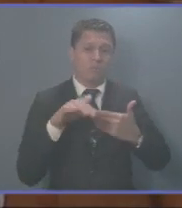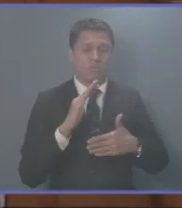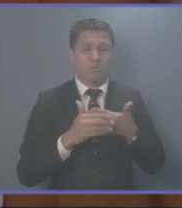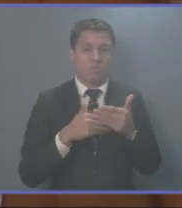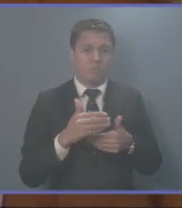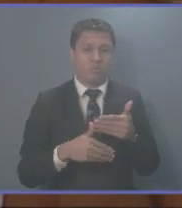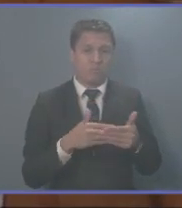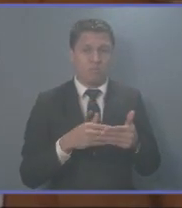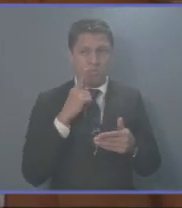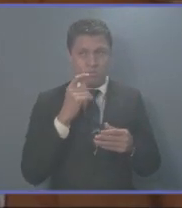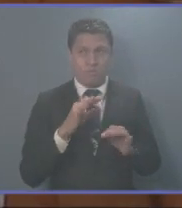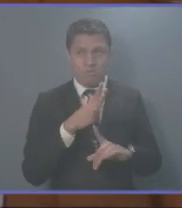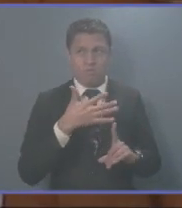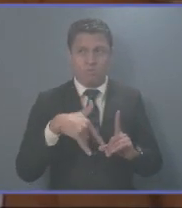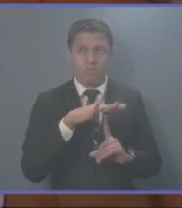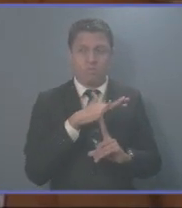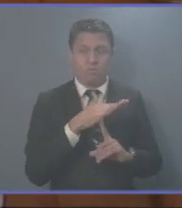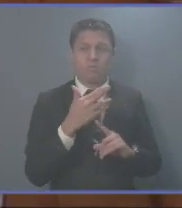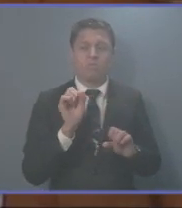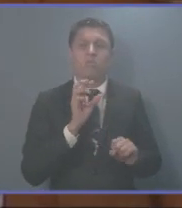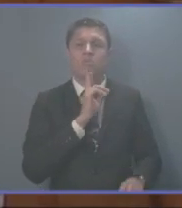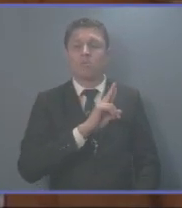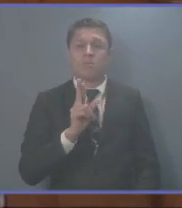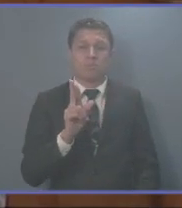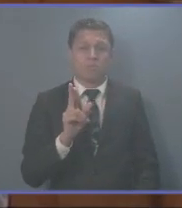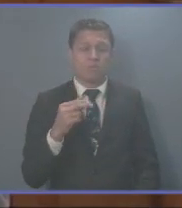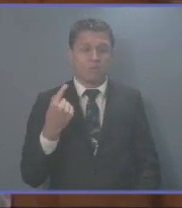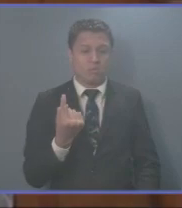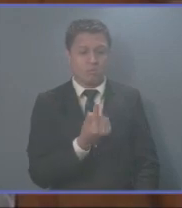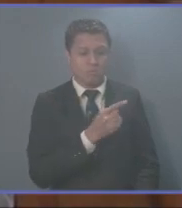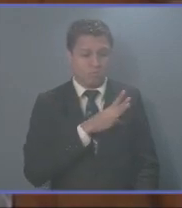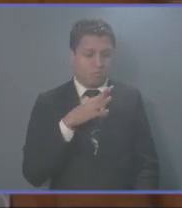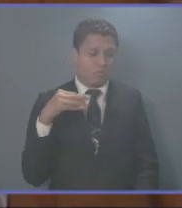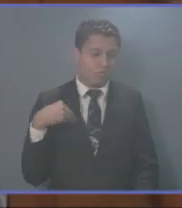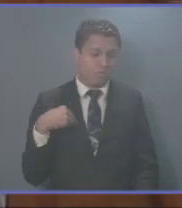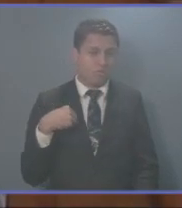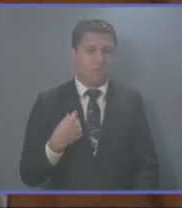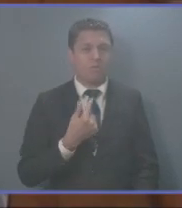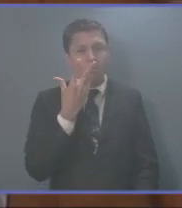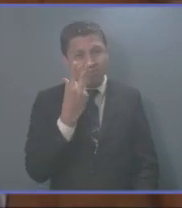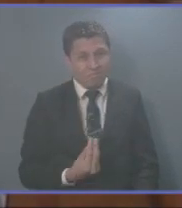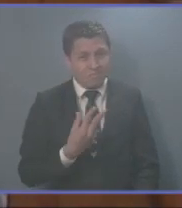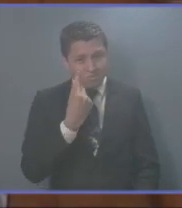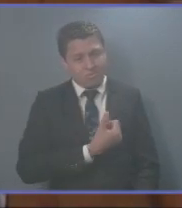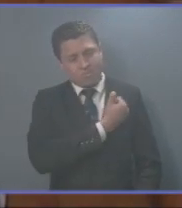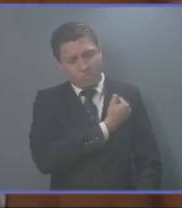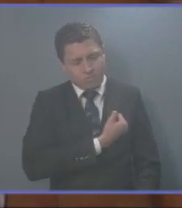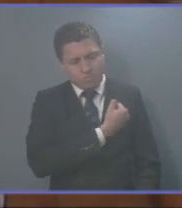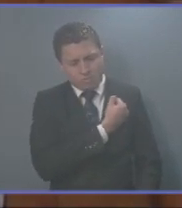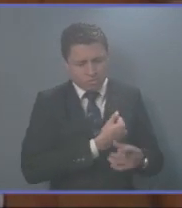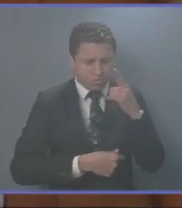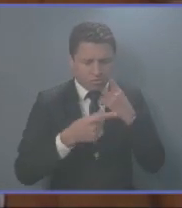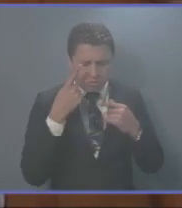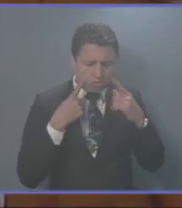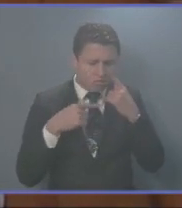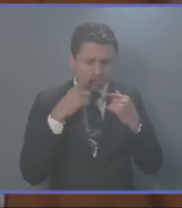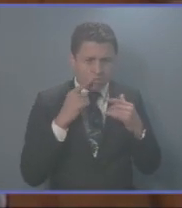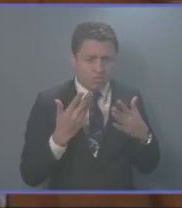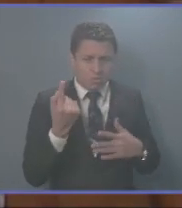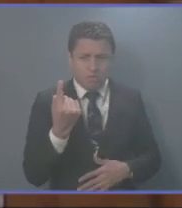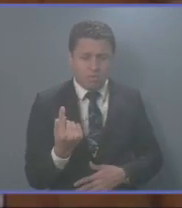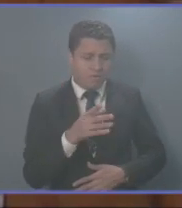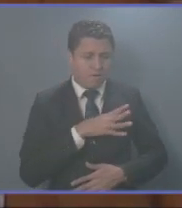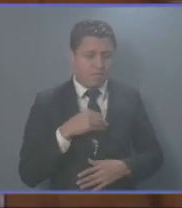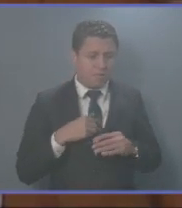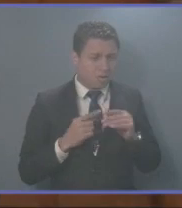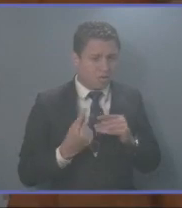diligencia dicho fenómeno y dar respuesta a las familias que sufren a diario, ya que la normativa penal vigente no